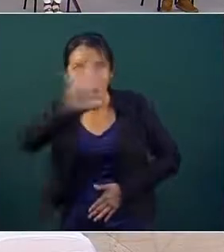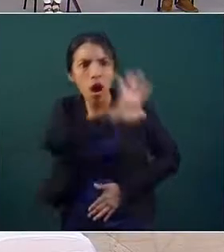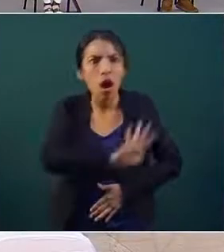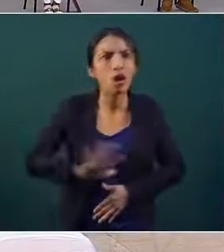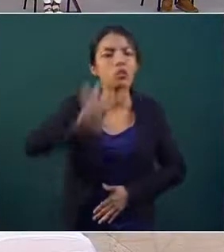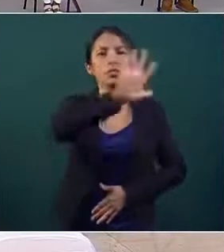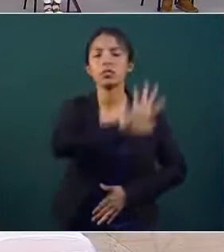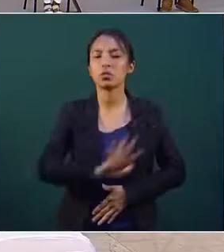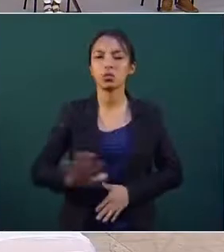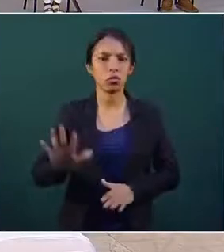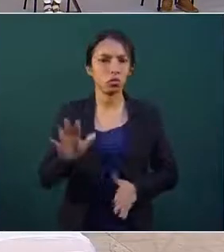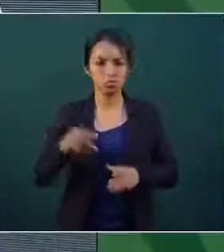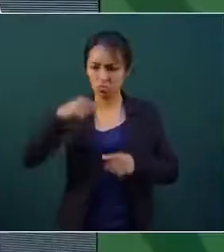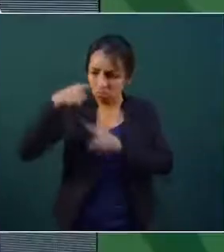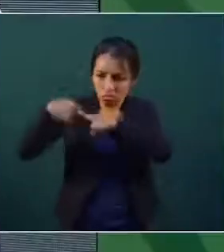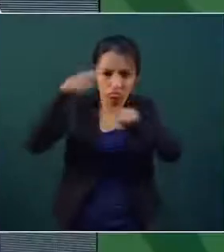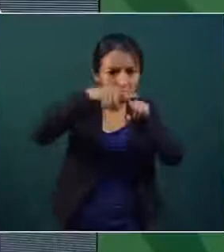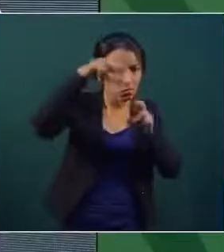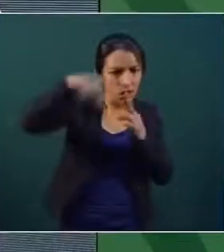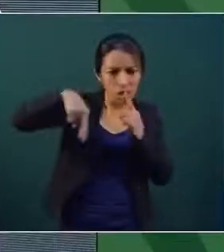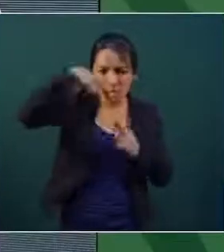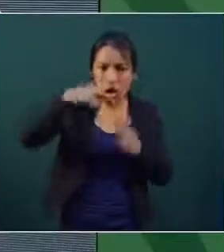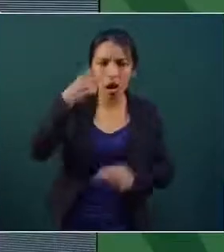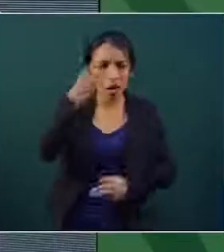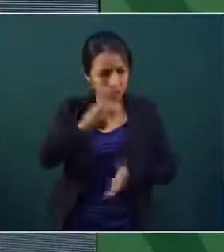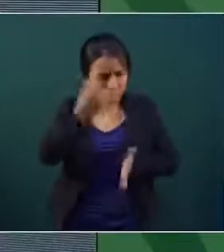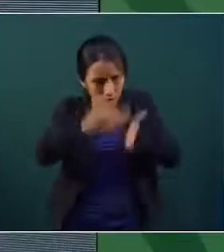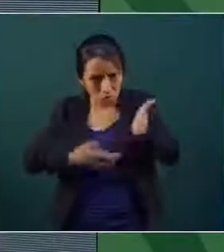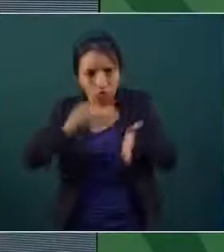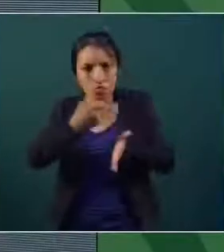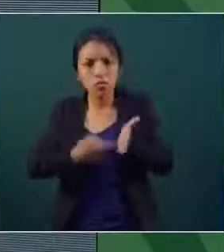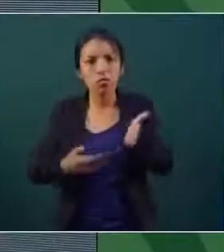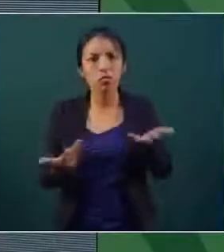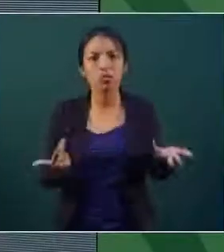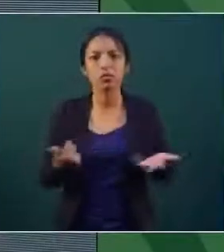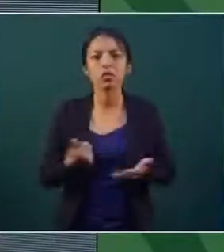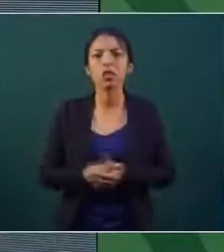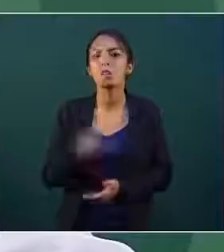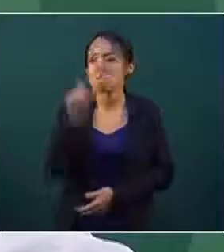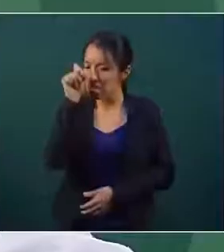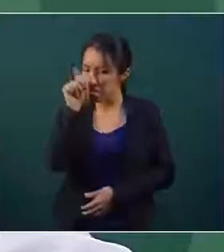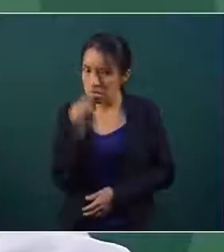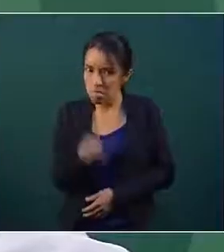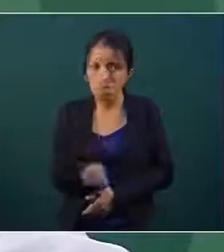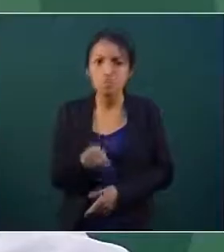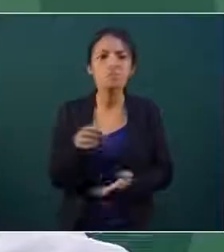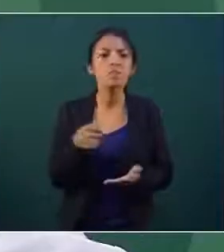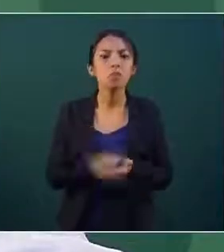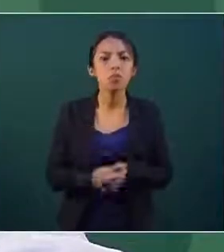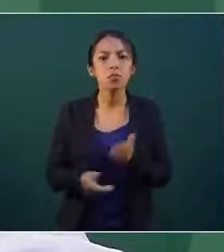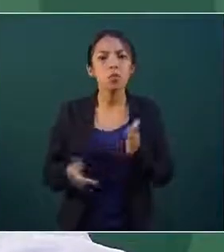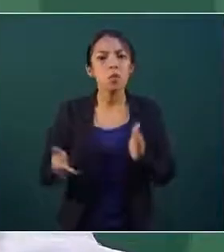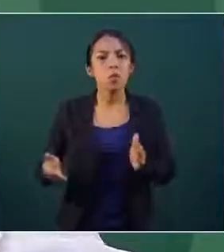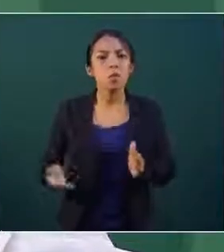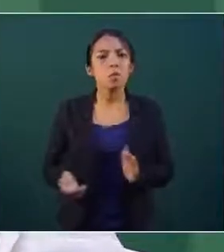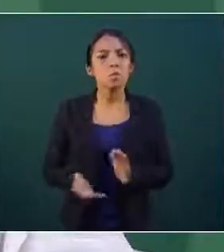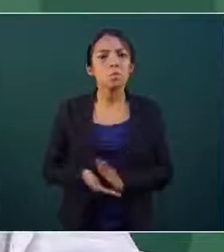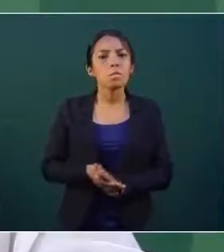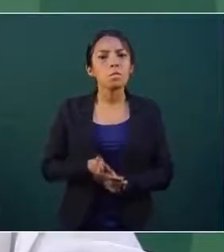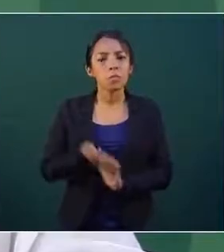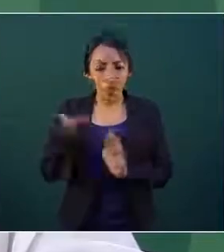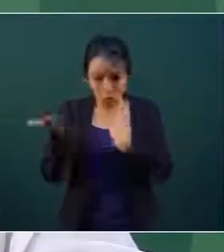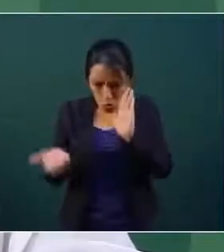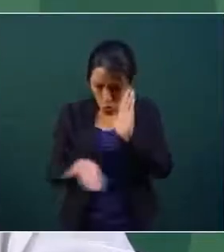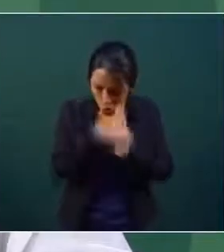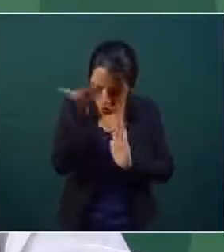en las distintas regiones, y que también se vayan construyendo